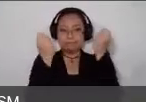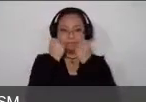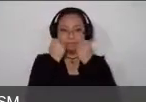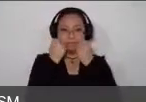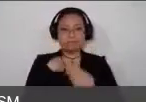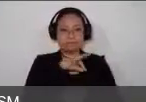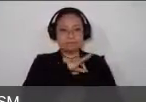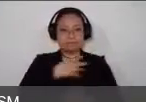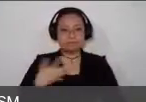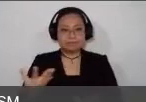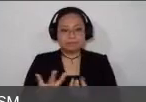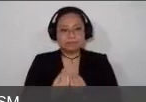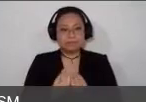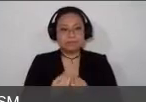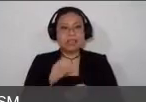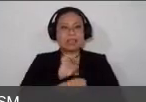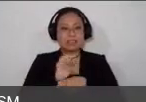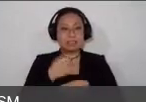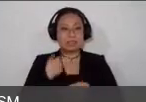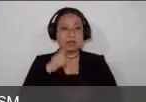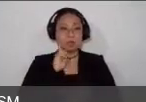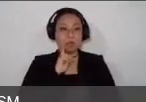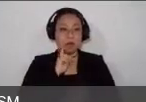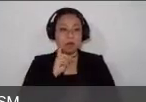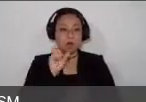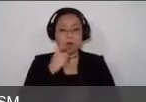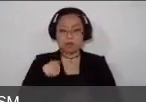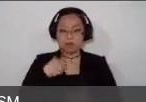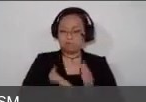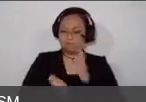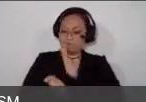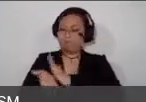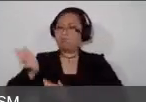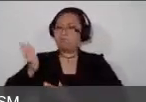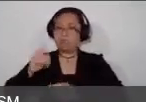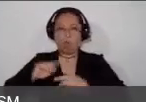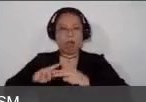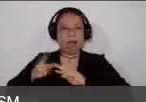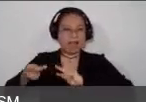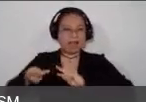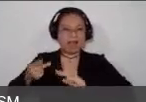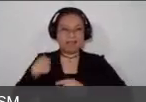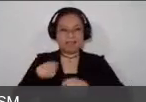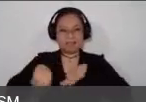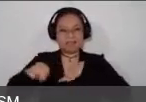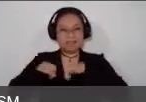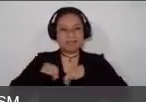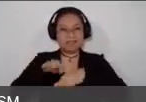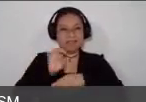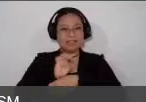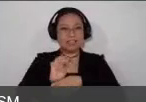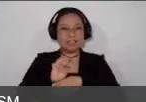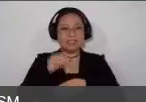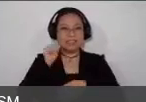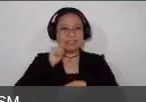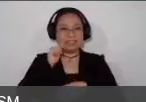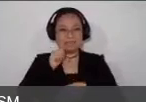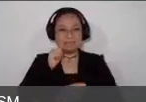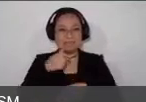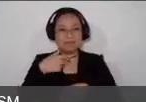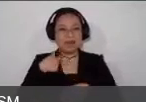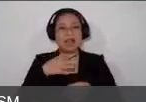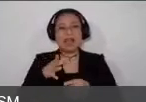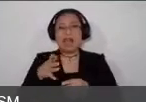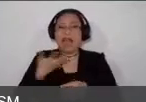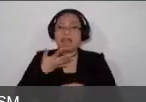mujer le ha tocado salir con unas actitudes de hombre porque estaba en un mundo competitivo pero